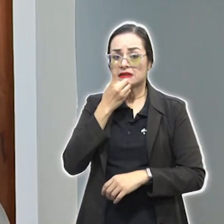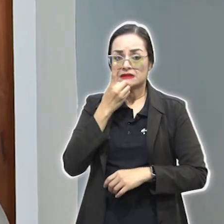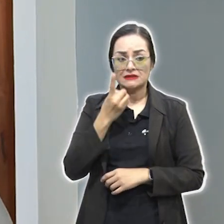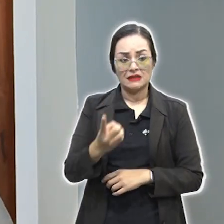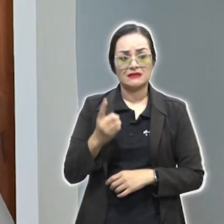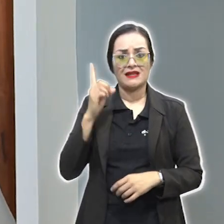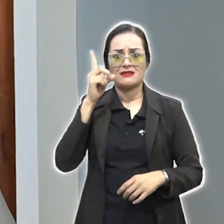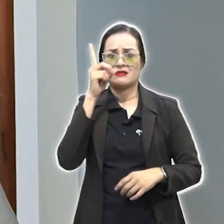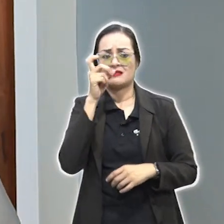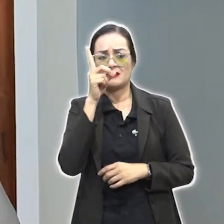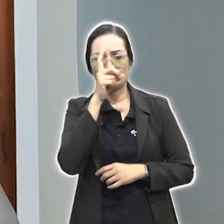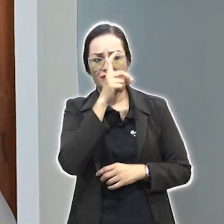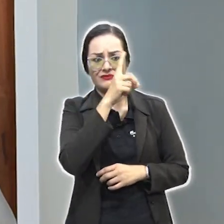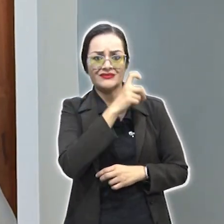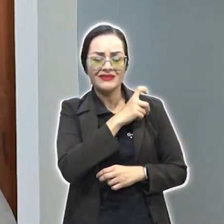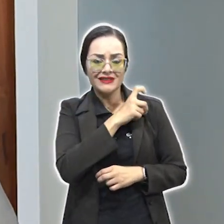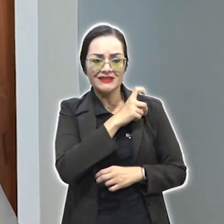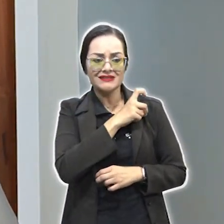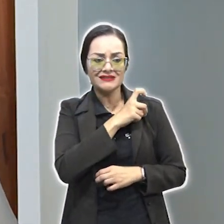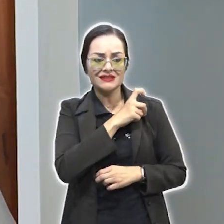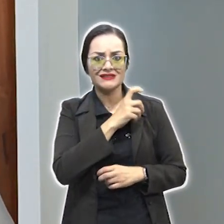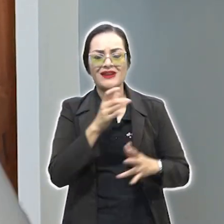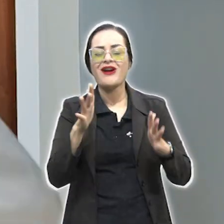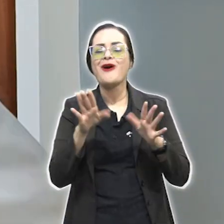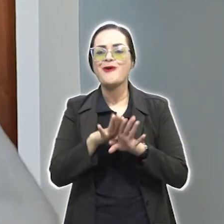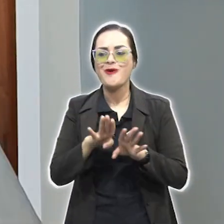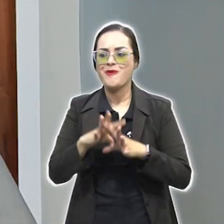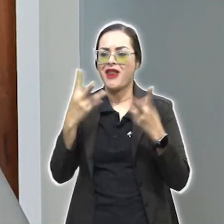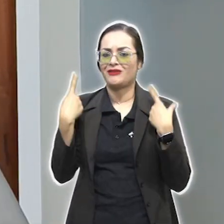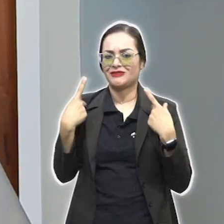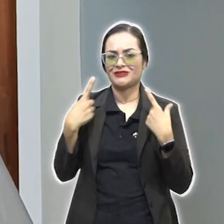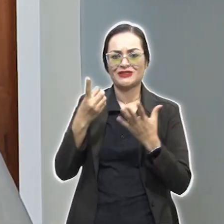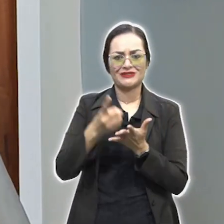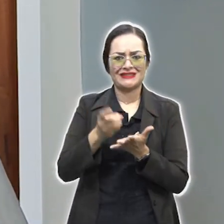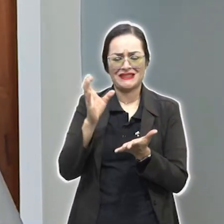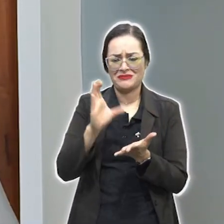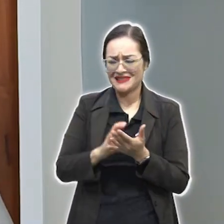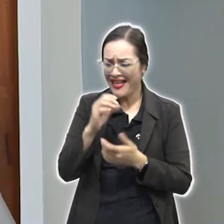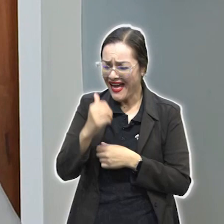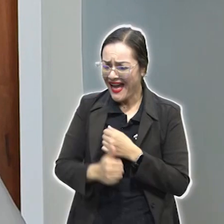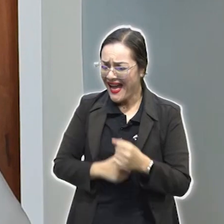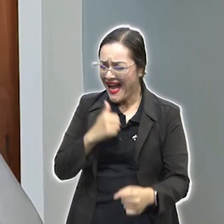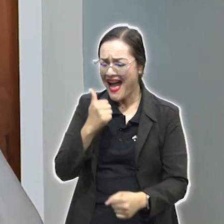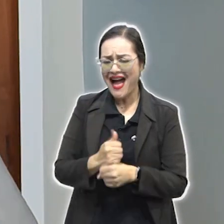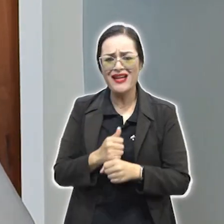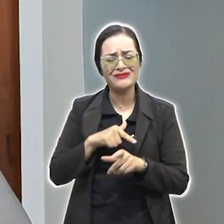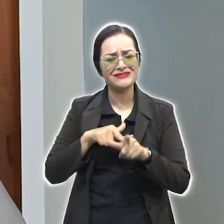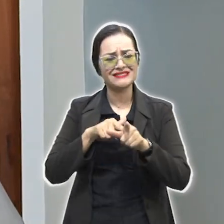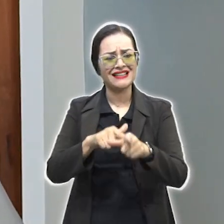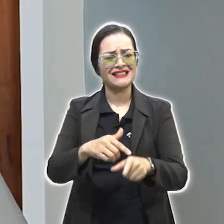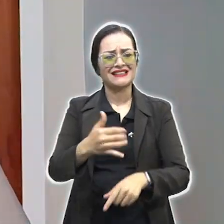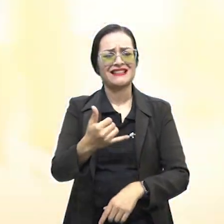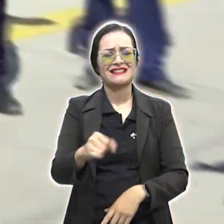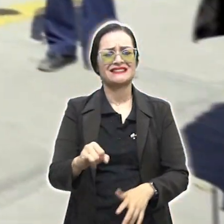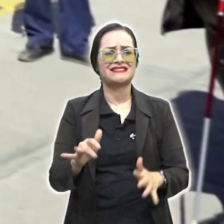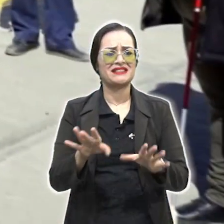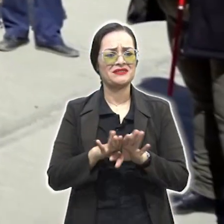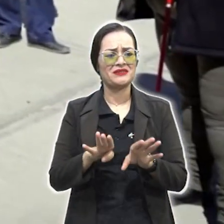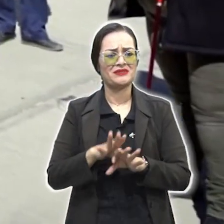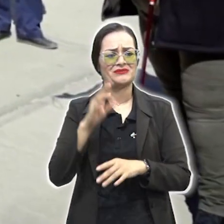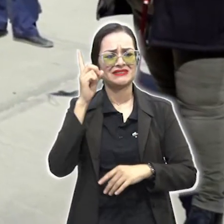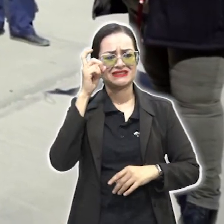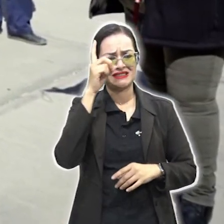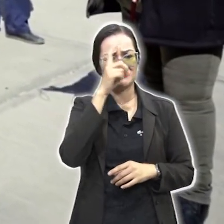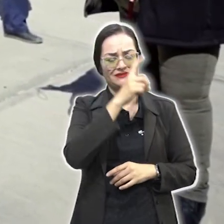dificultad, que no se pueden imaginar cómo las personas pueden durar tantos años así, cómo están acostumbrados a que